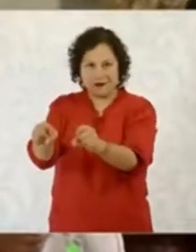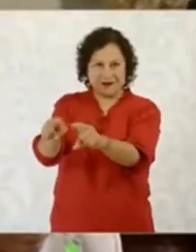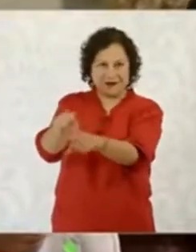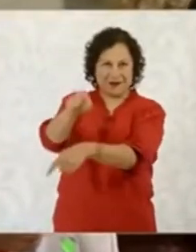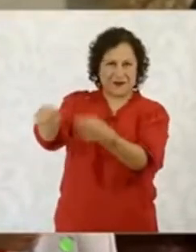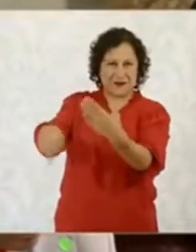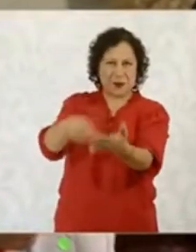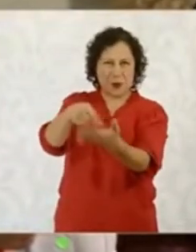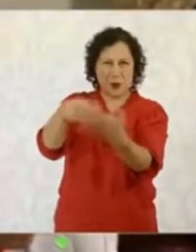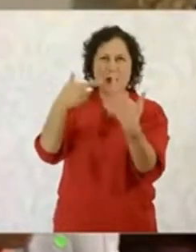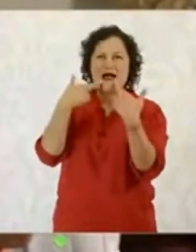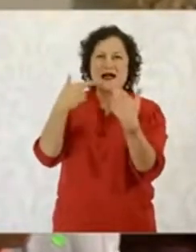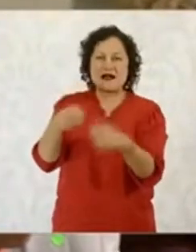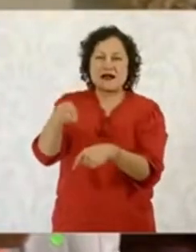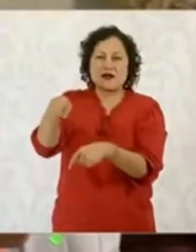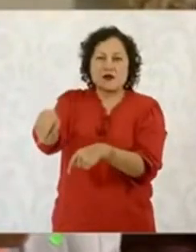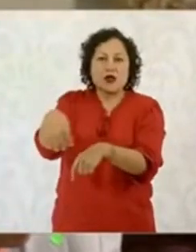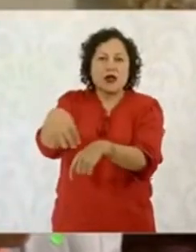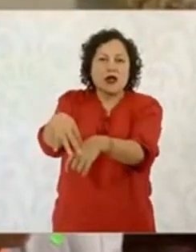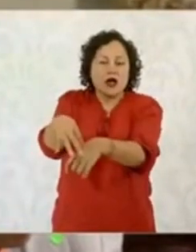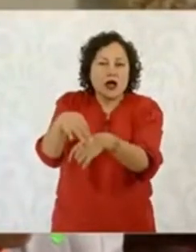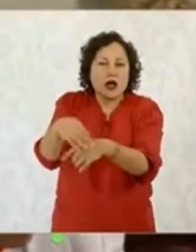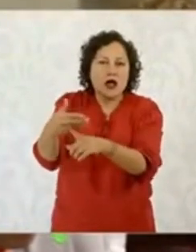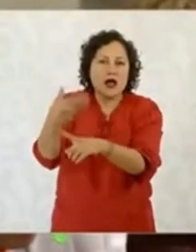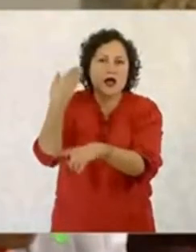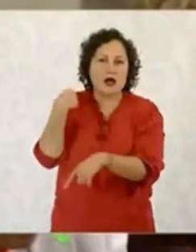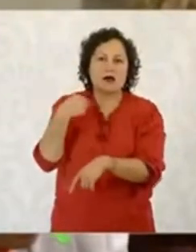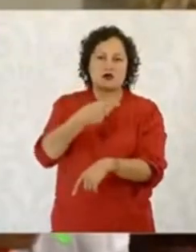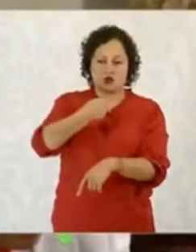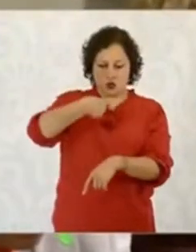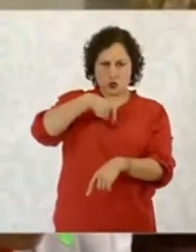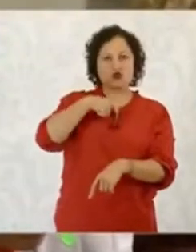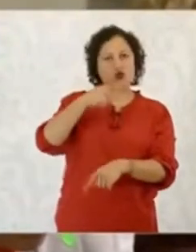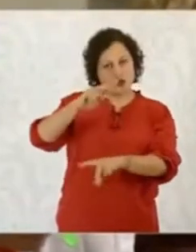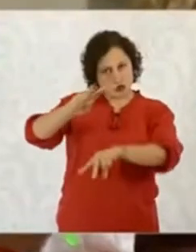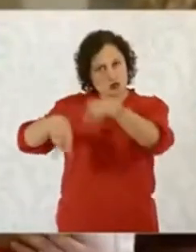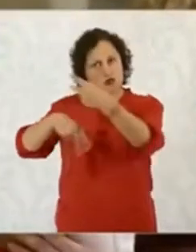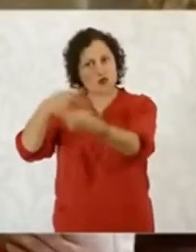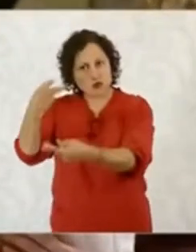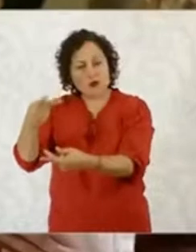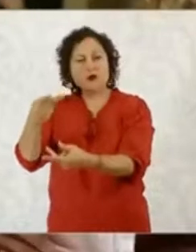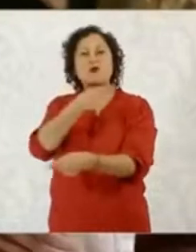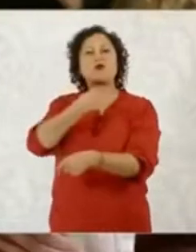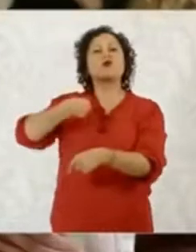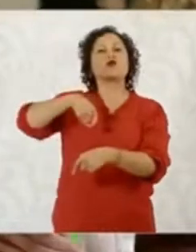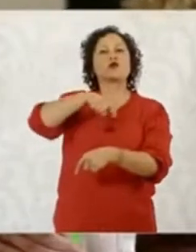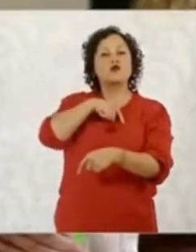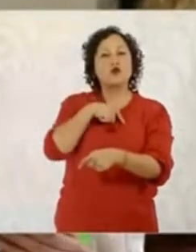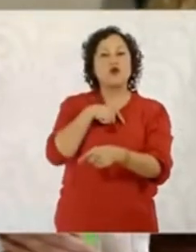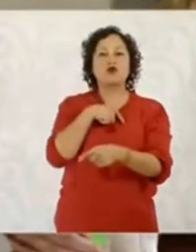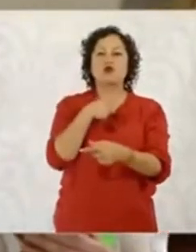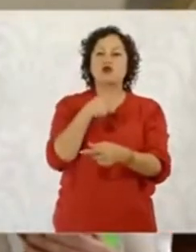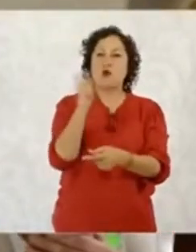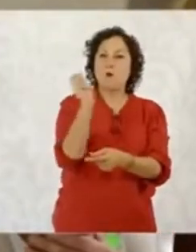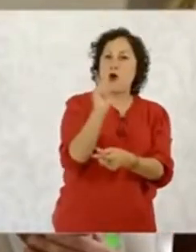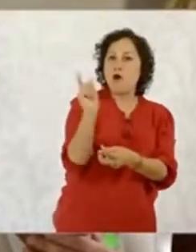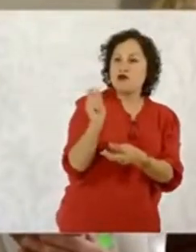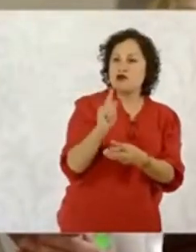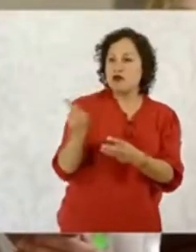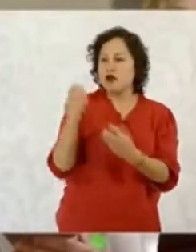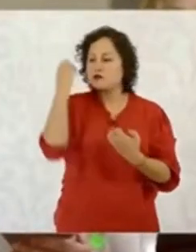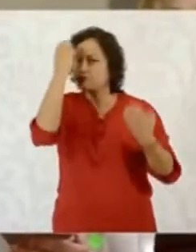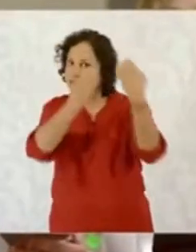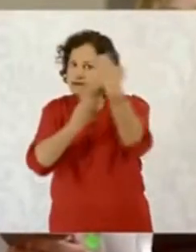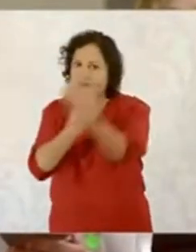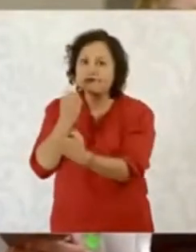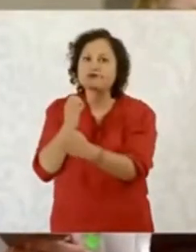rancho que es el lugar de los hechos. Contralínea asistió, aplicamos varias técnicas del periodismo de investigación, entre